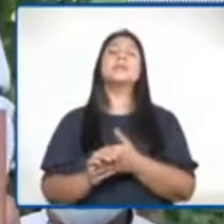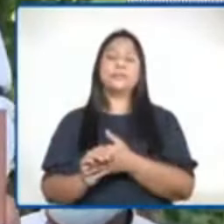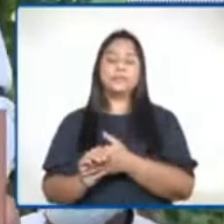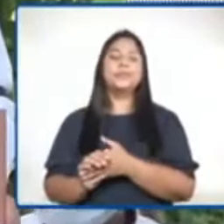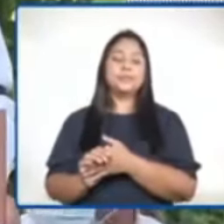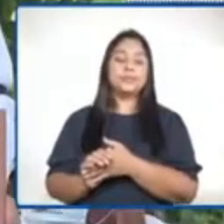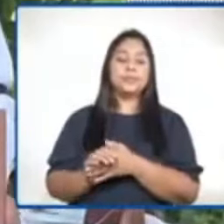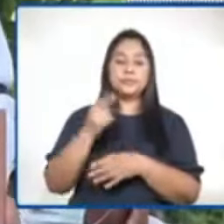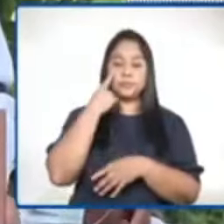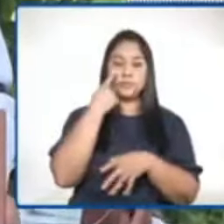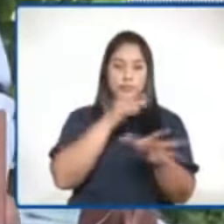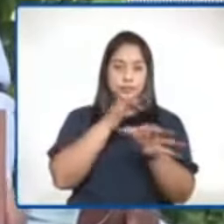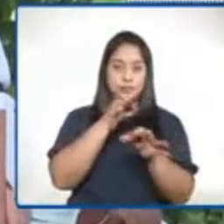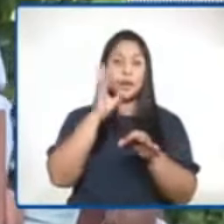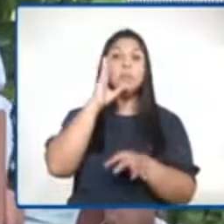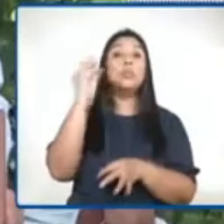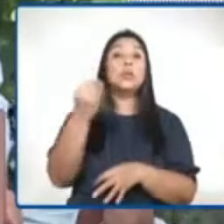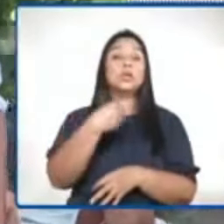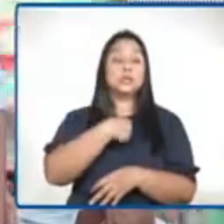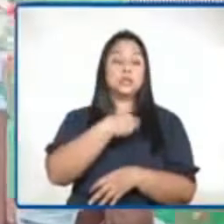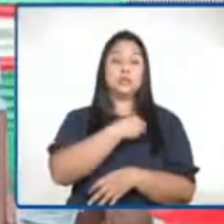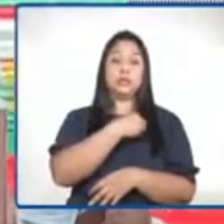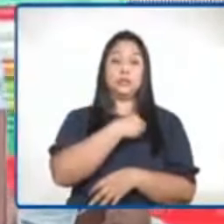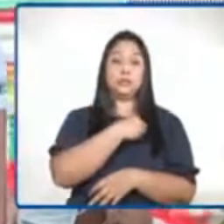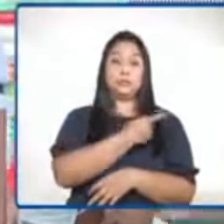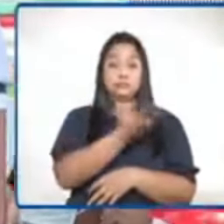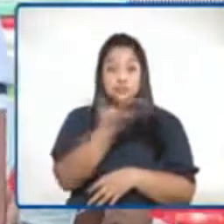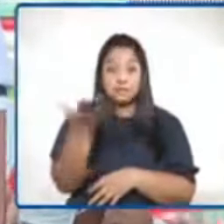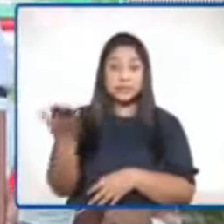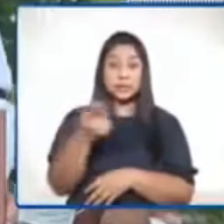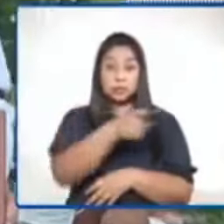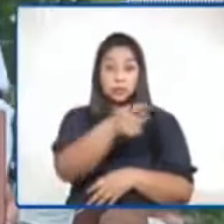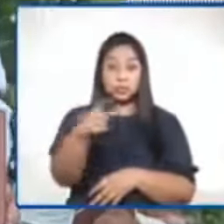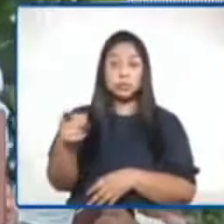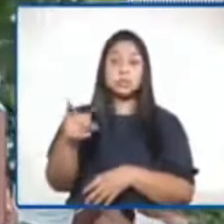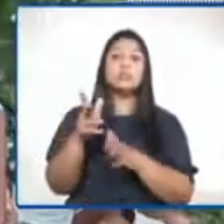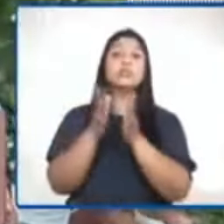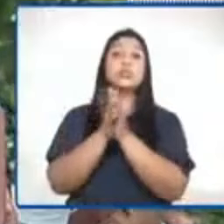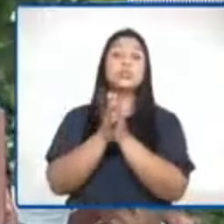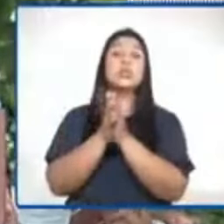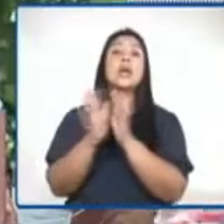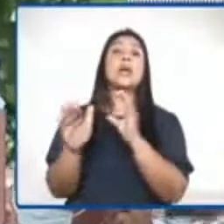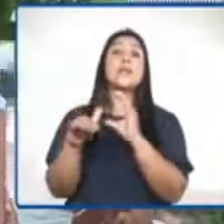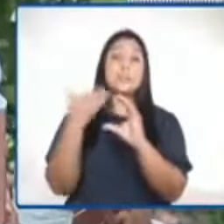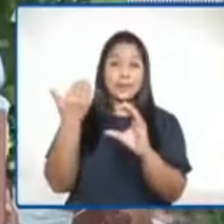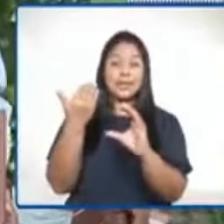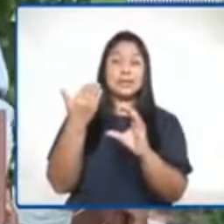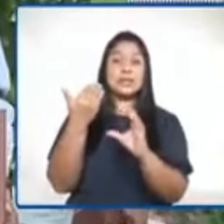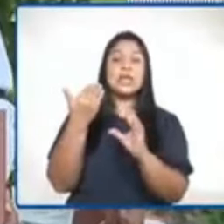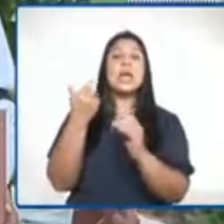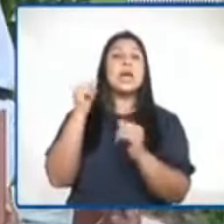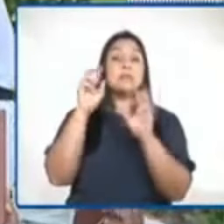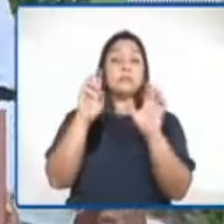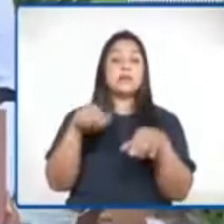caso? Porque quiero pedirles a todos que por favor manden el mensaje a las personas mayores de